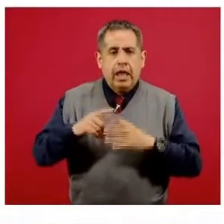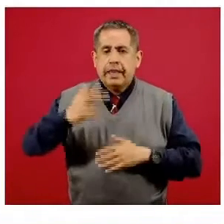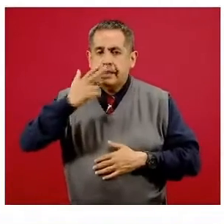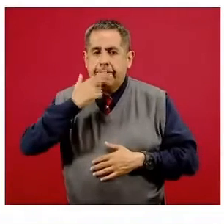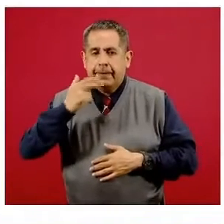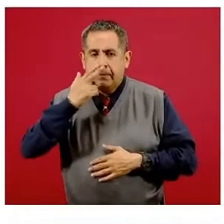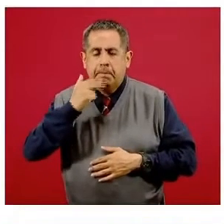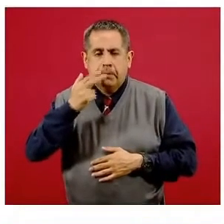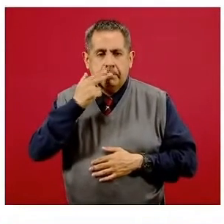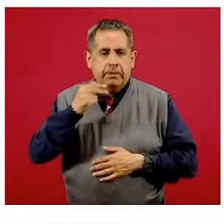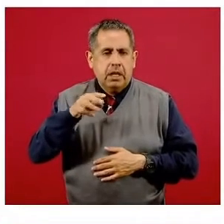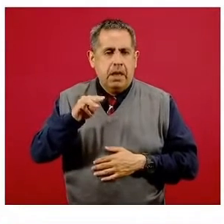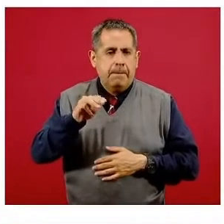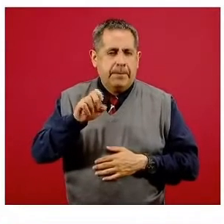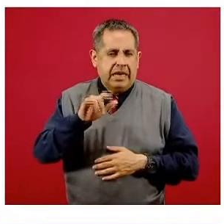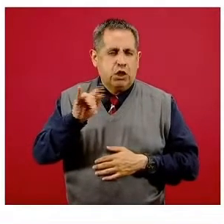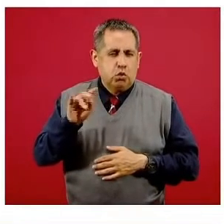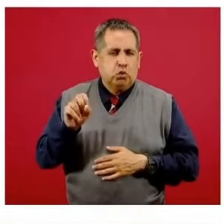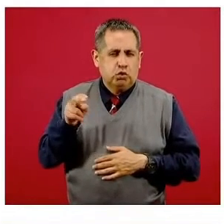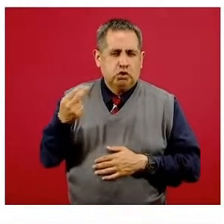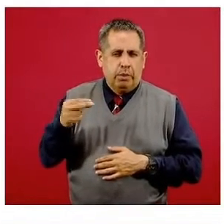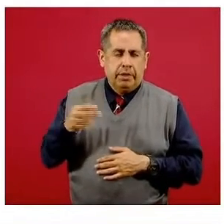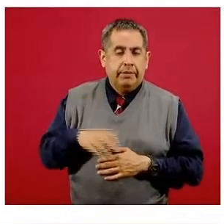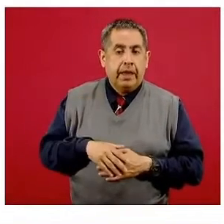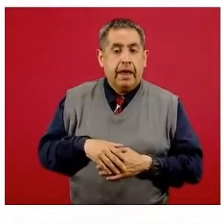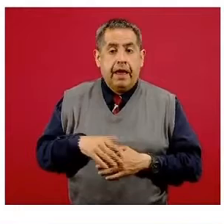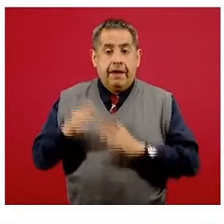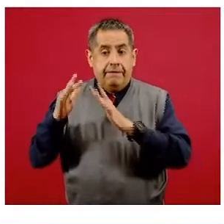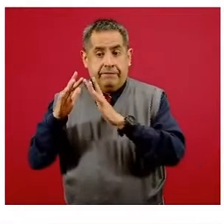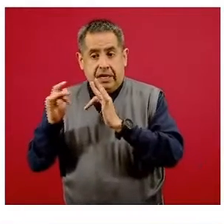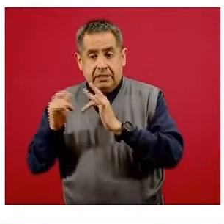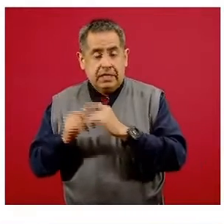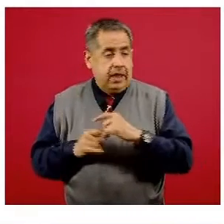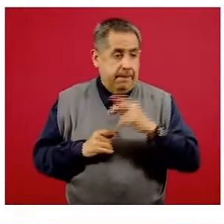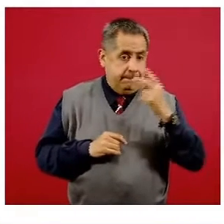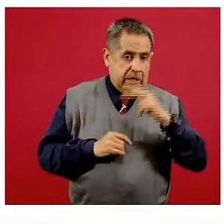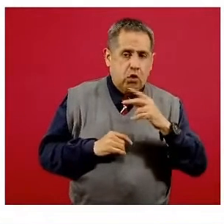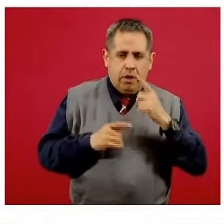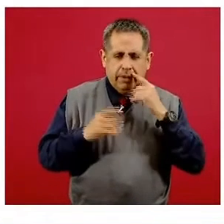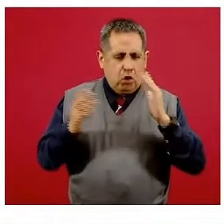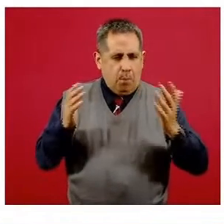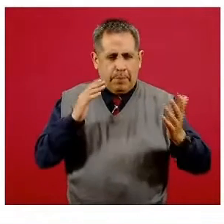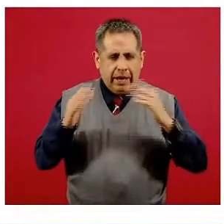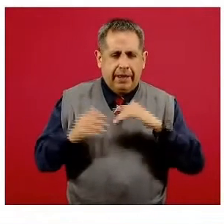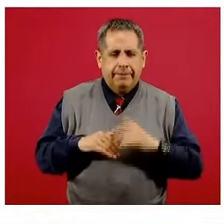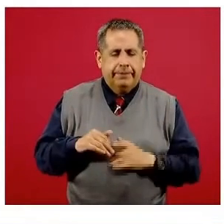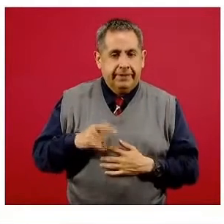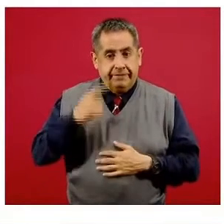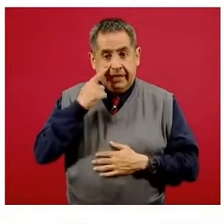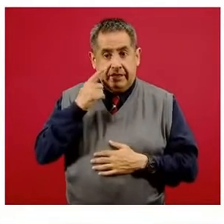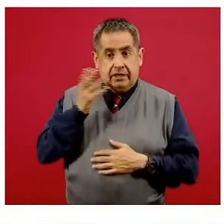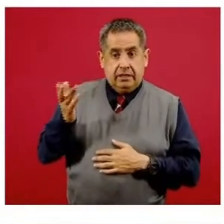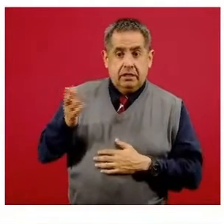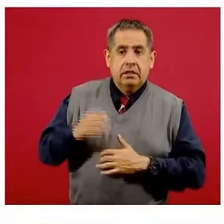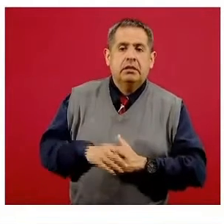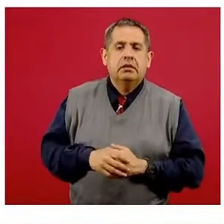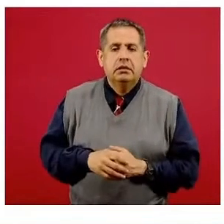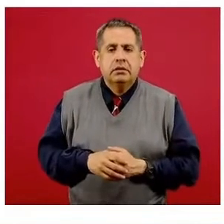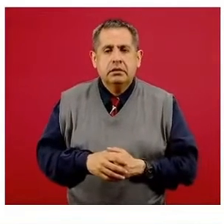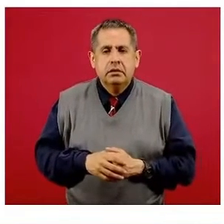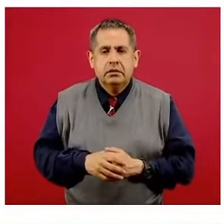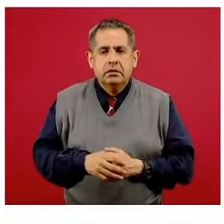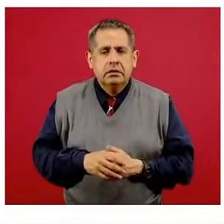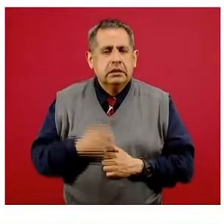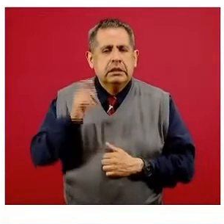diabetes mellitus entre Francia y México. Y esto, abajo en ese eje de esos numeritos que no se